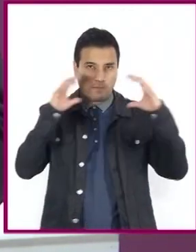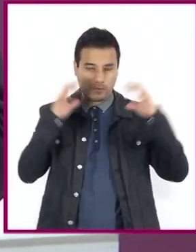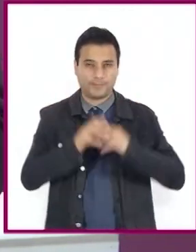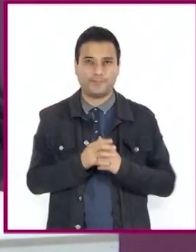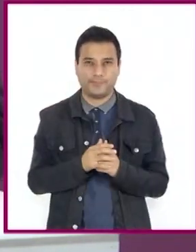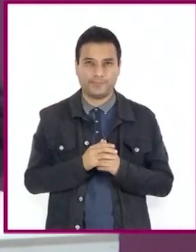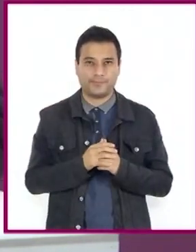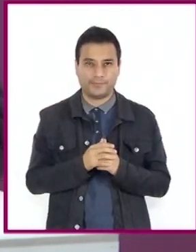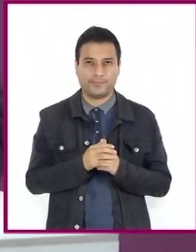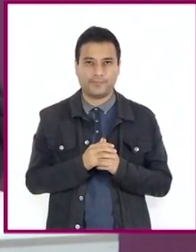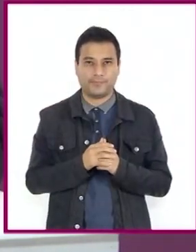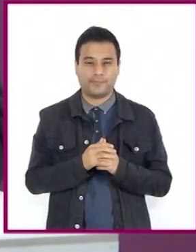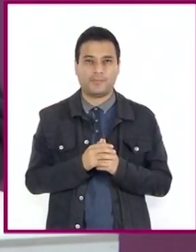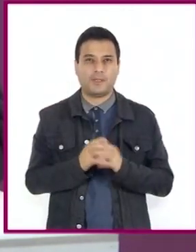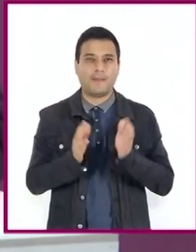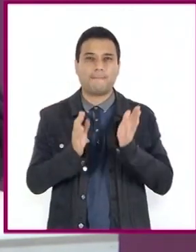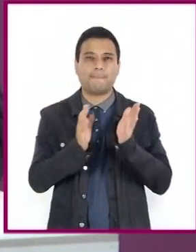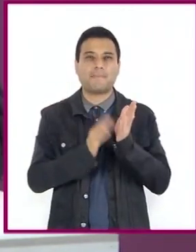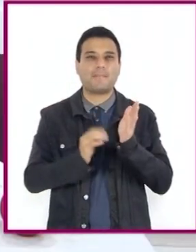un embudo de papel.